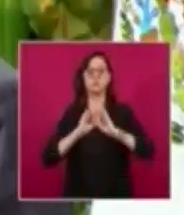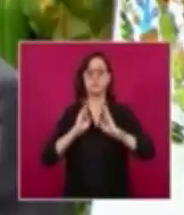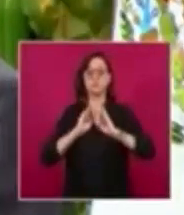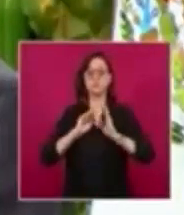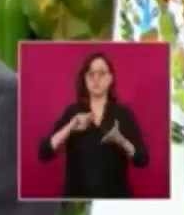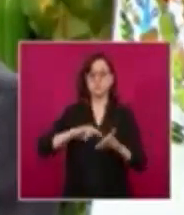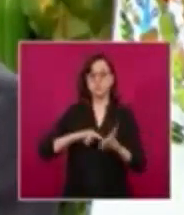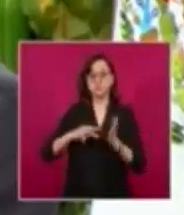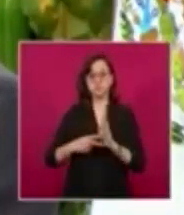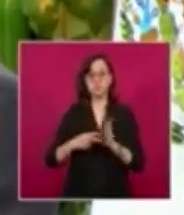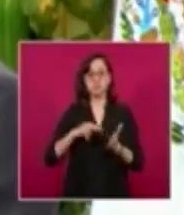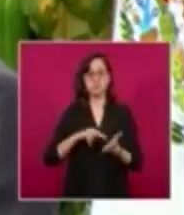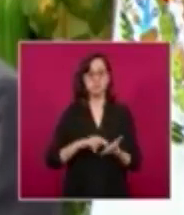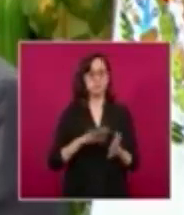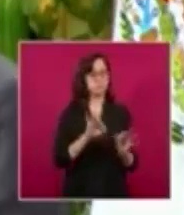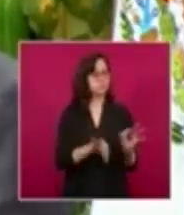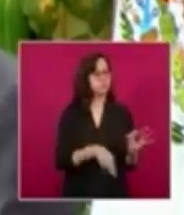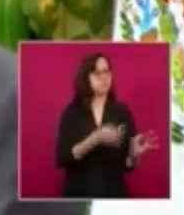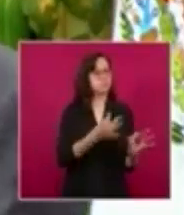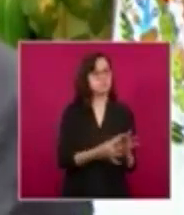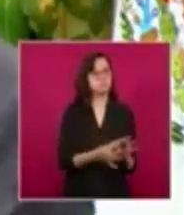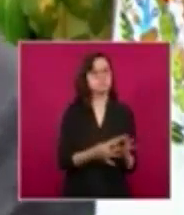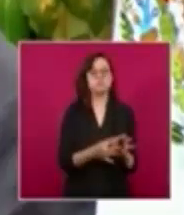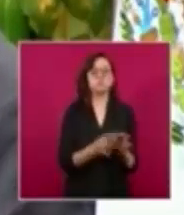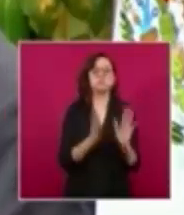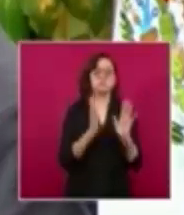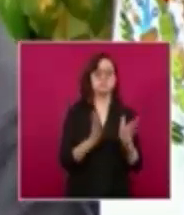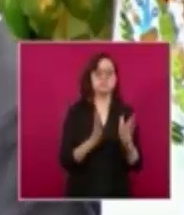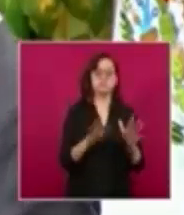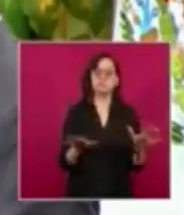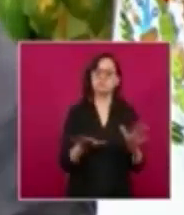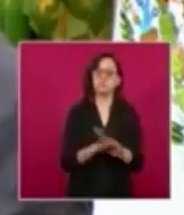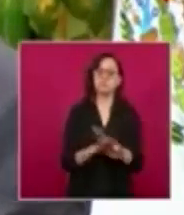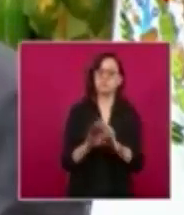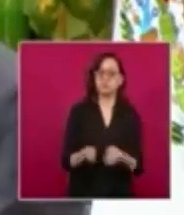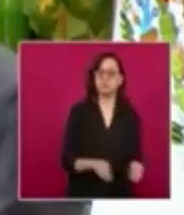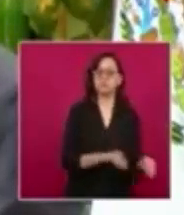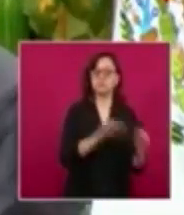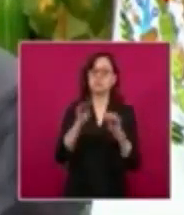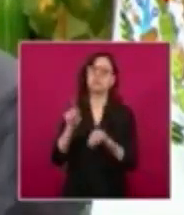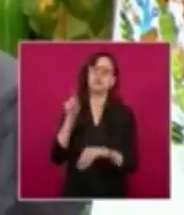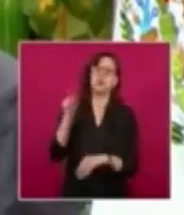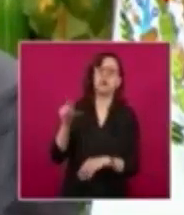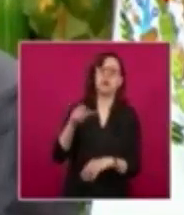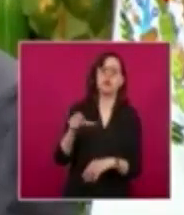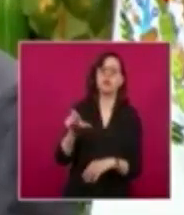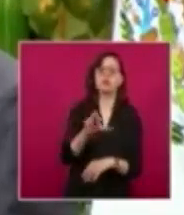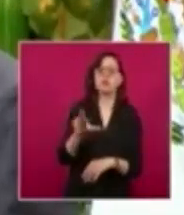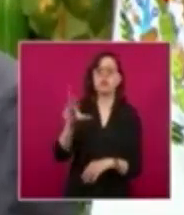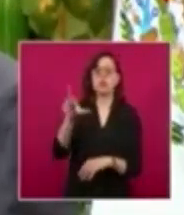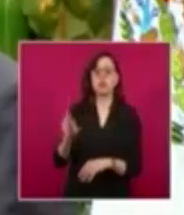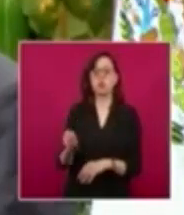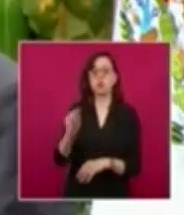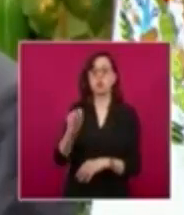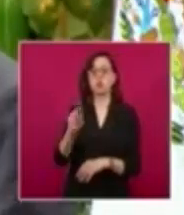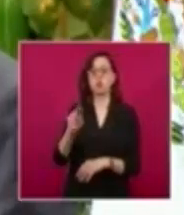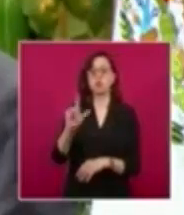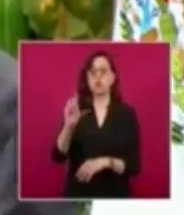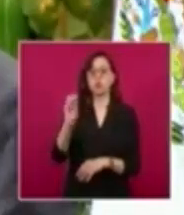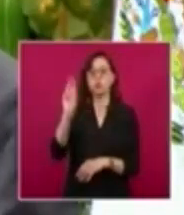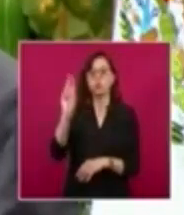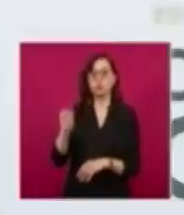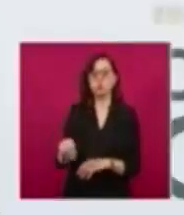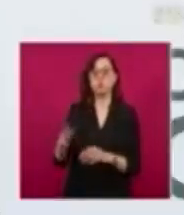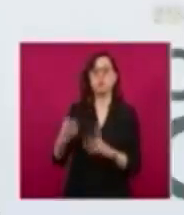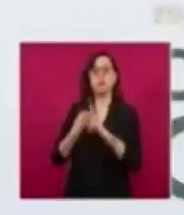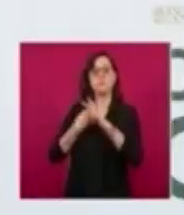alcanzó. Y después, como en todos los informes, está hablando de las remesas como un gran éxito, cuando,